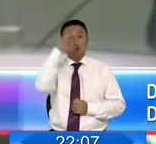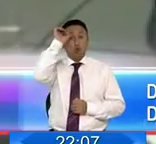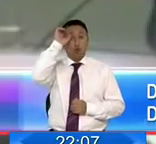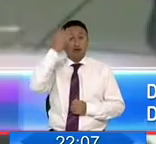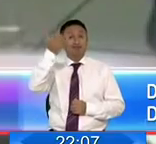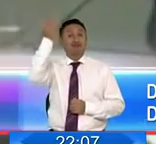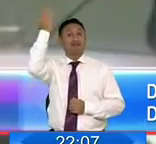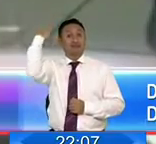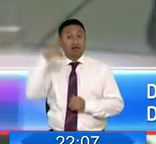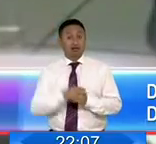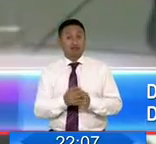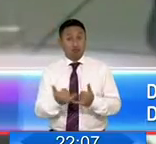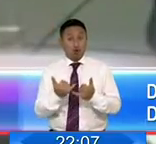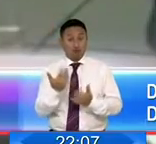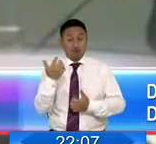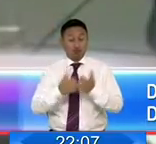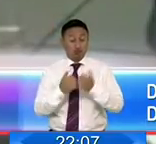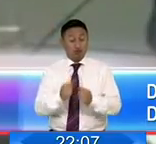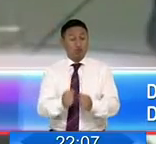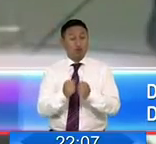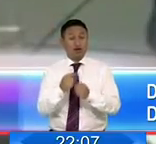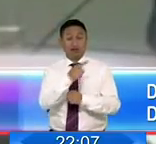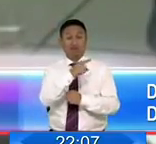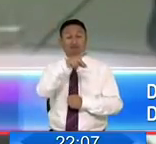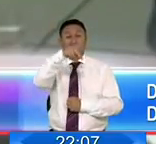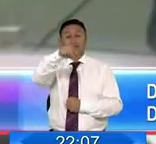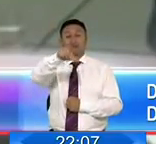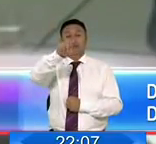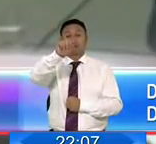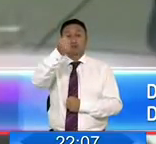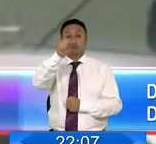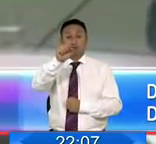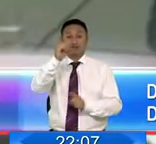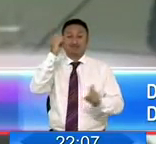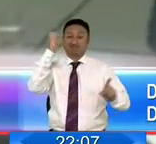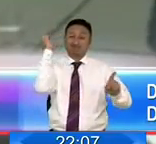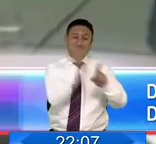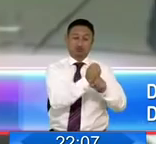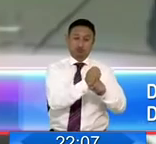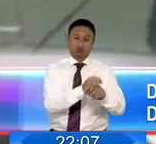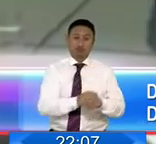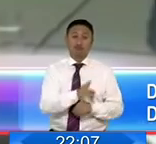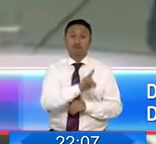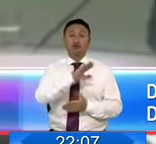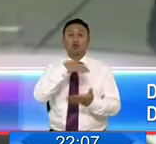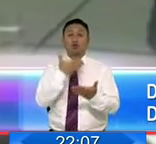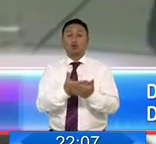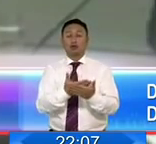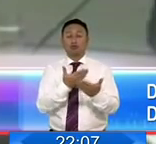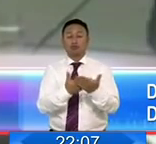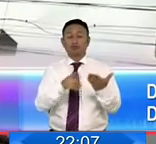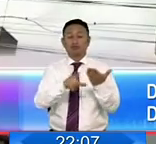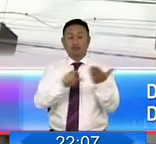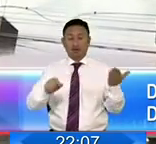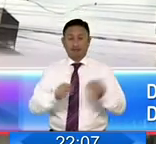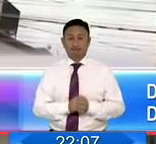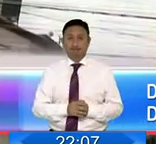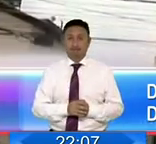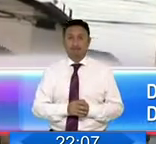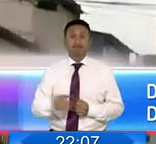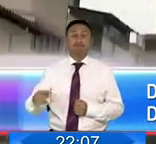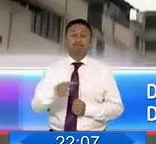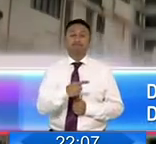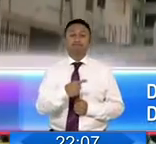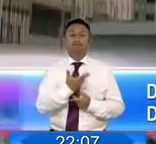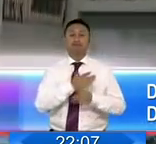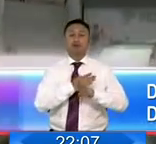que desencadenaron una serie de críticas hacia Marcos López, delegado del Ejecutivo a la Junta de Política Monetaria y Financiera. En ese contexto, la